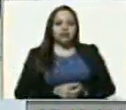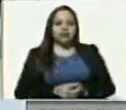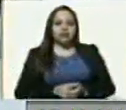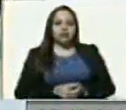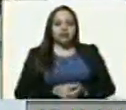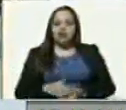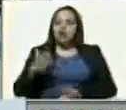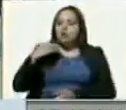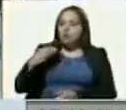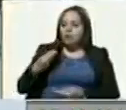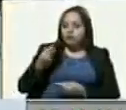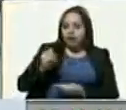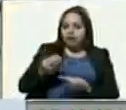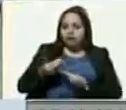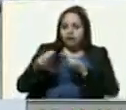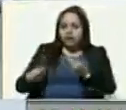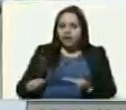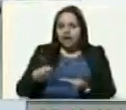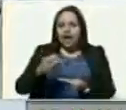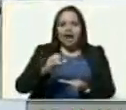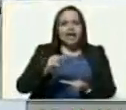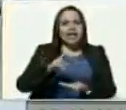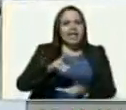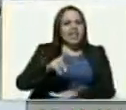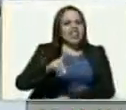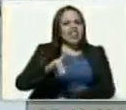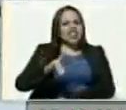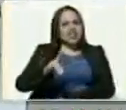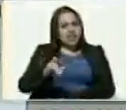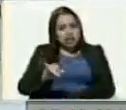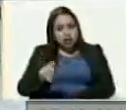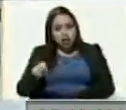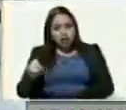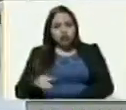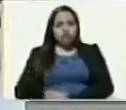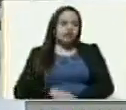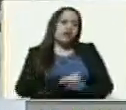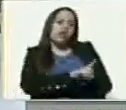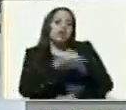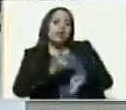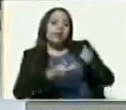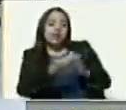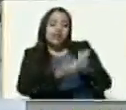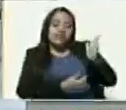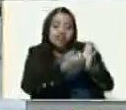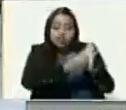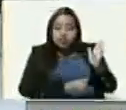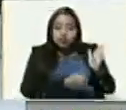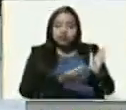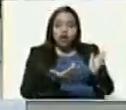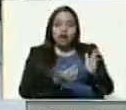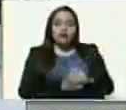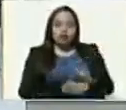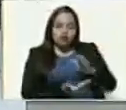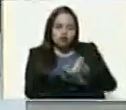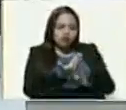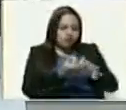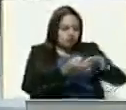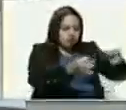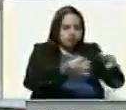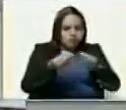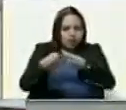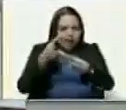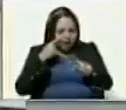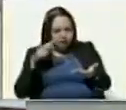¿Notas de crédito o notas de entrega? No, tiene que ser factura. ¿Tiene que ser factura? Bien sea por la máquina fiscalizadora, que vuelvo a destacar que hay un proceso de ajuste